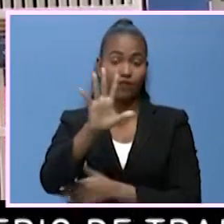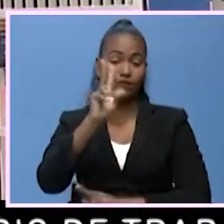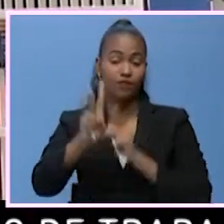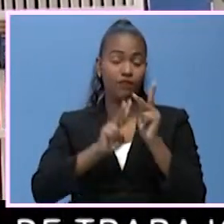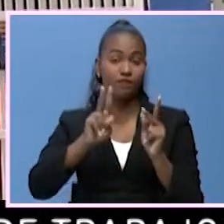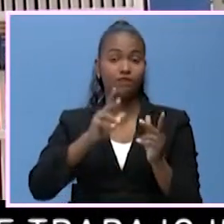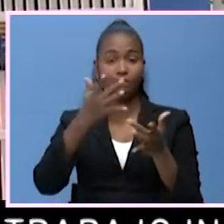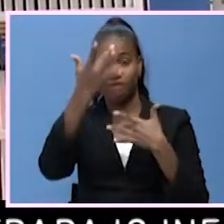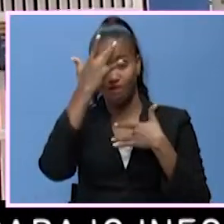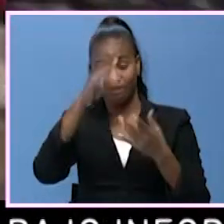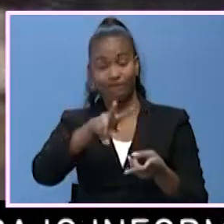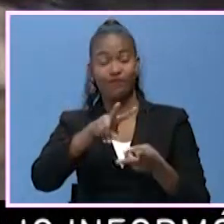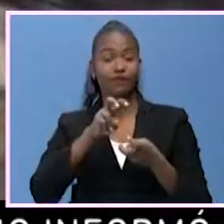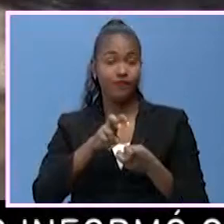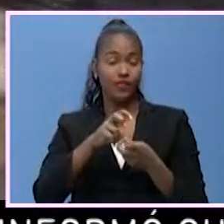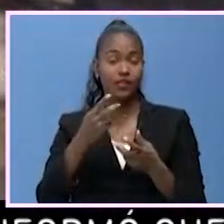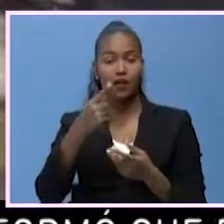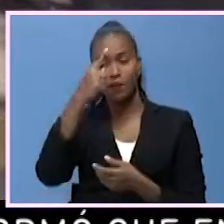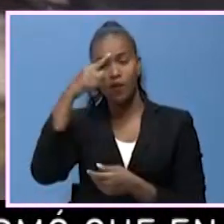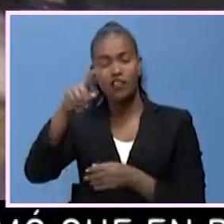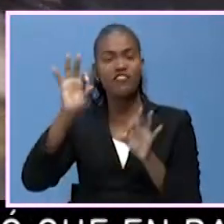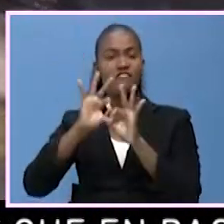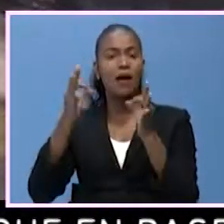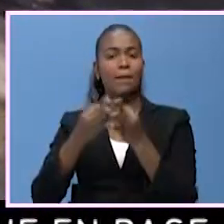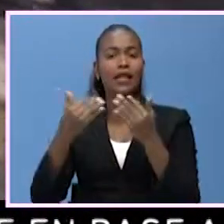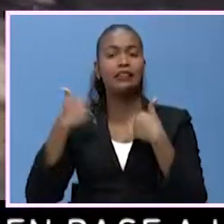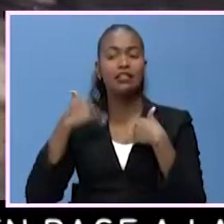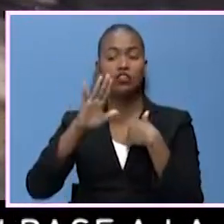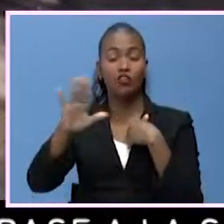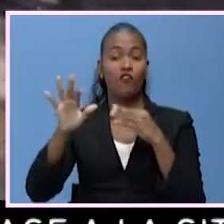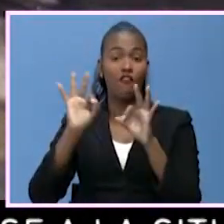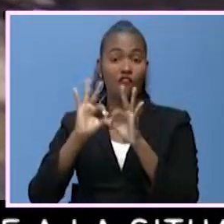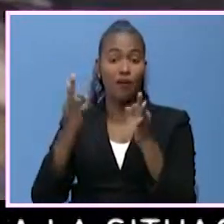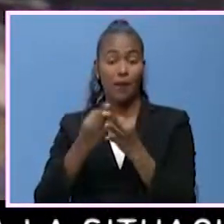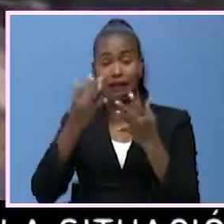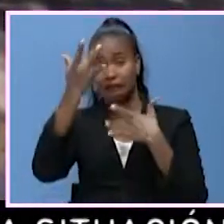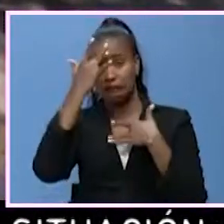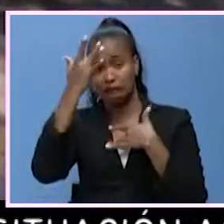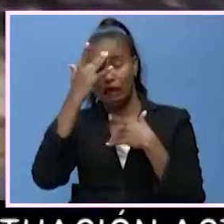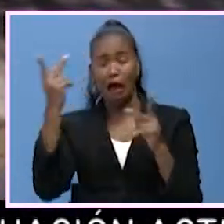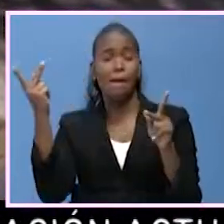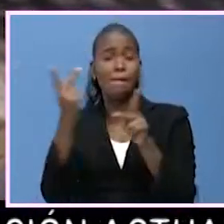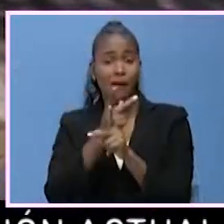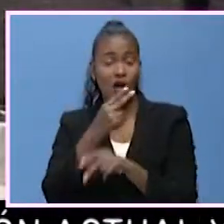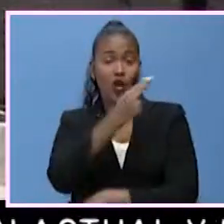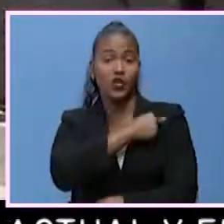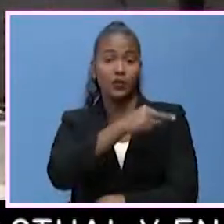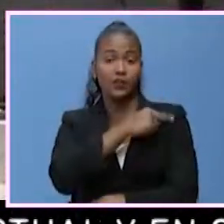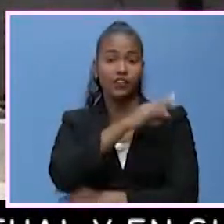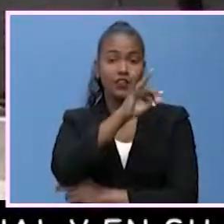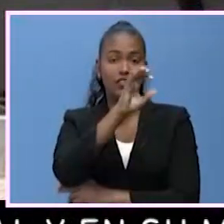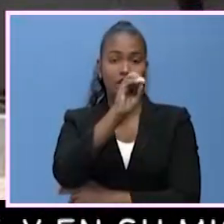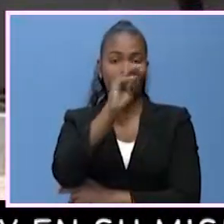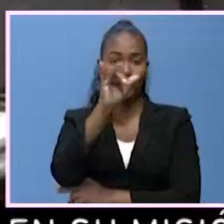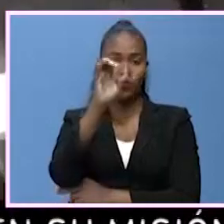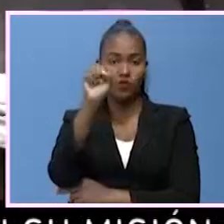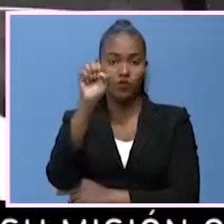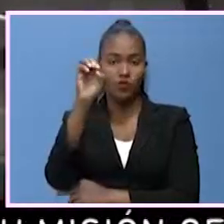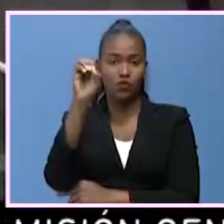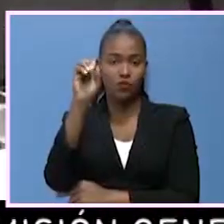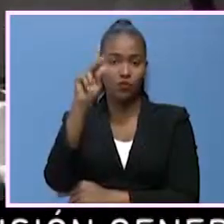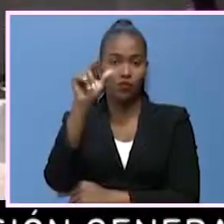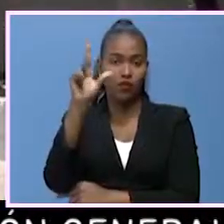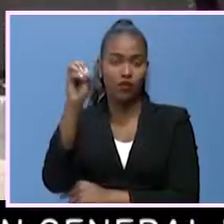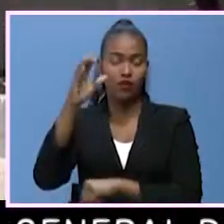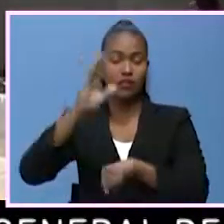228.895 casos de contagio, por lo que familiares de pacientes que se encuentran en estado crítico en el Hospital Francisco Moscoso Puello